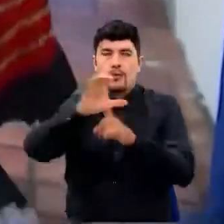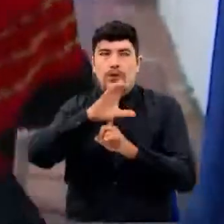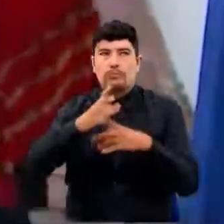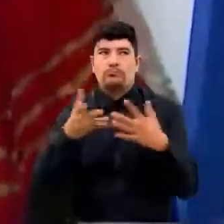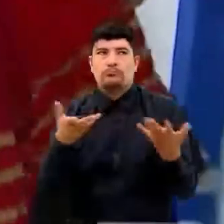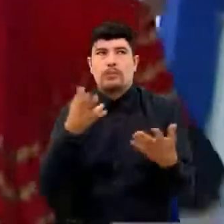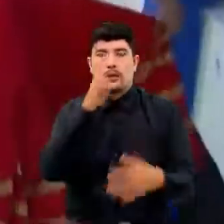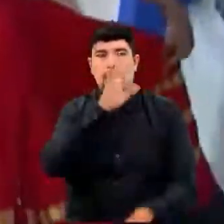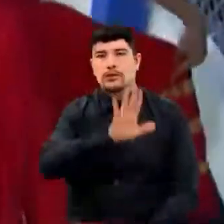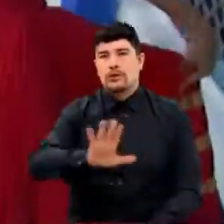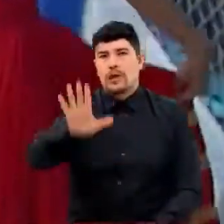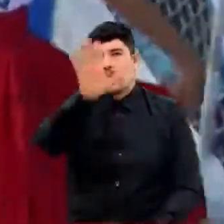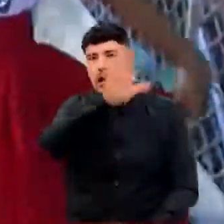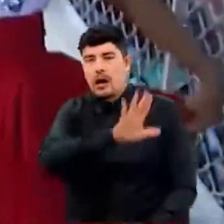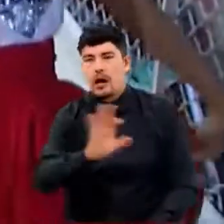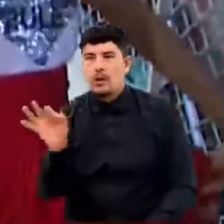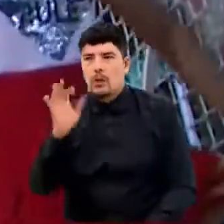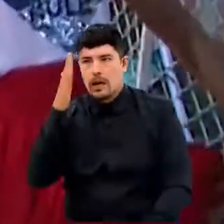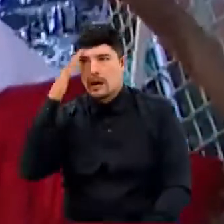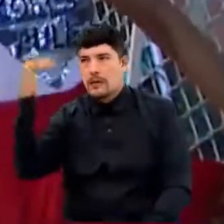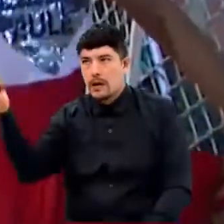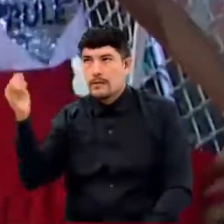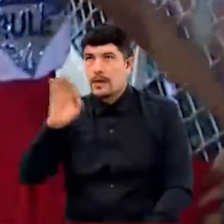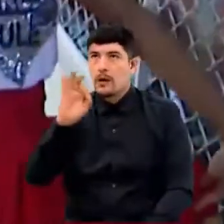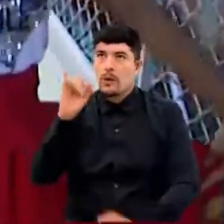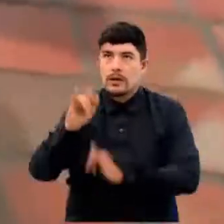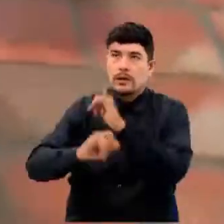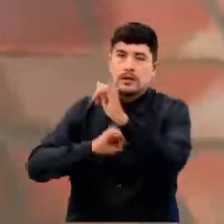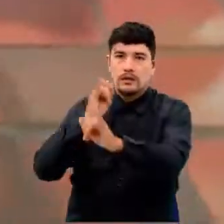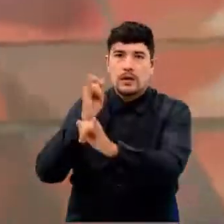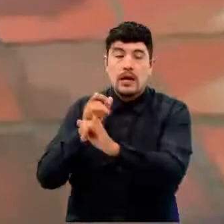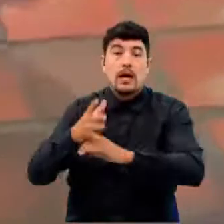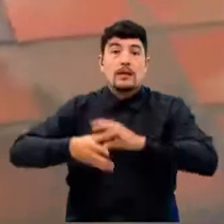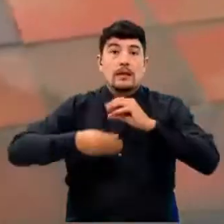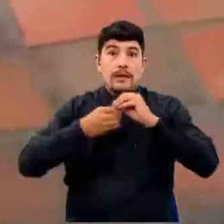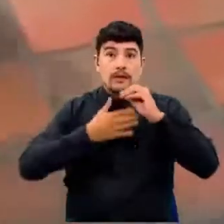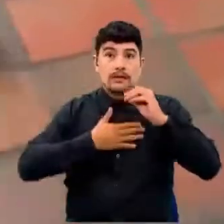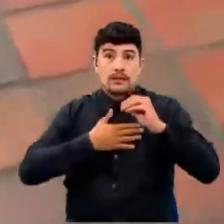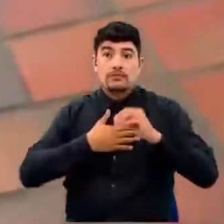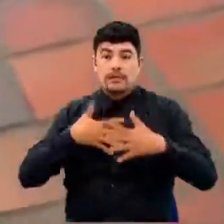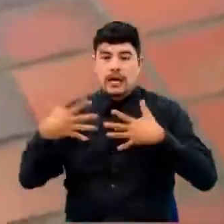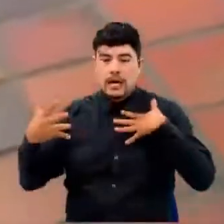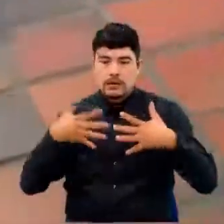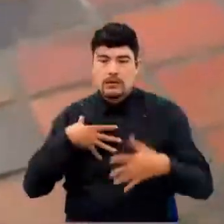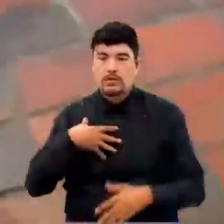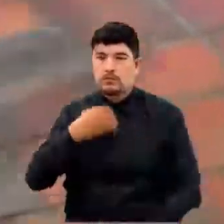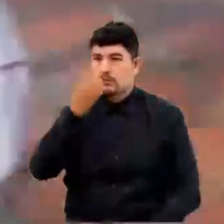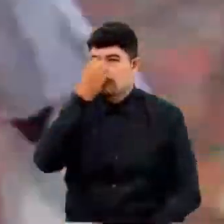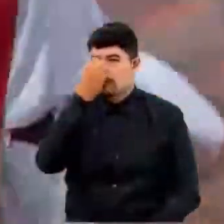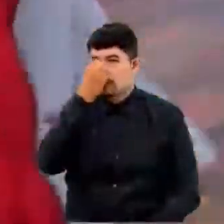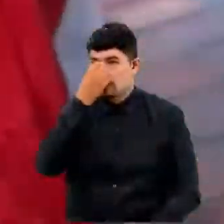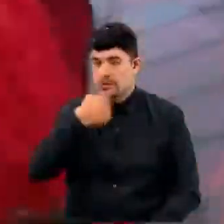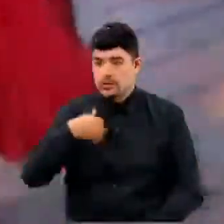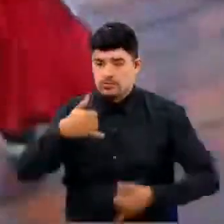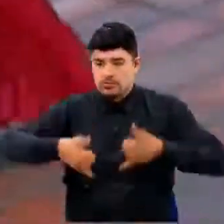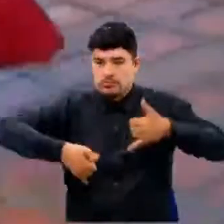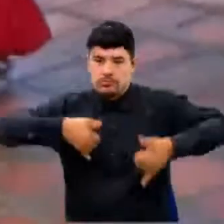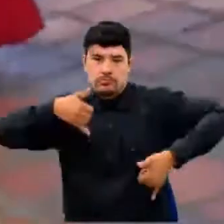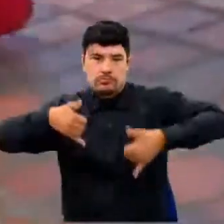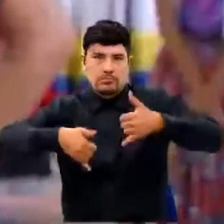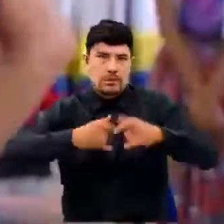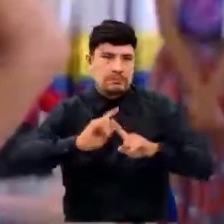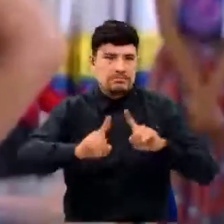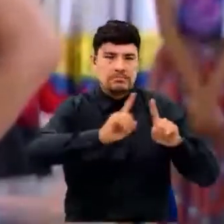sea con la academia, de afuera, de aparte pues hice teatro, hice circo, he hecho zanco, entonces más que